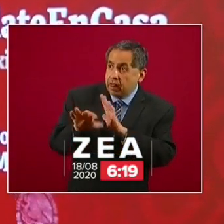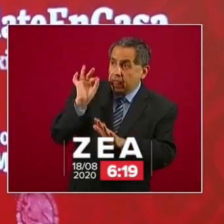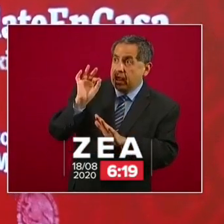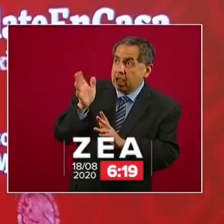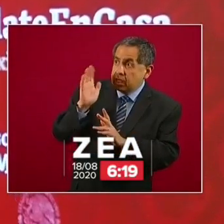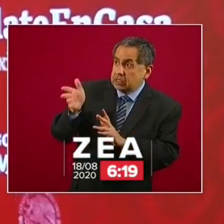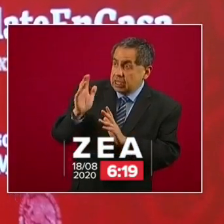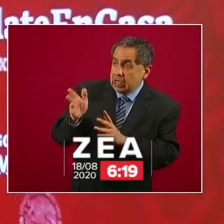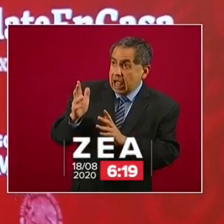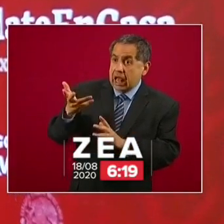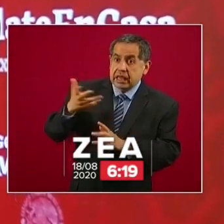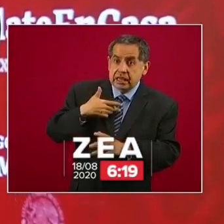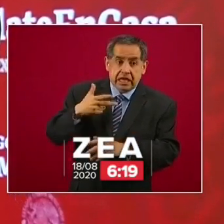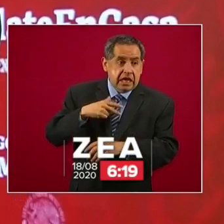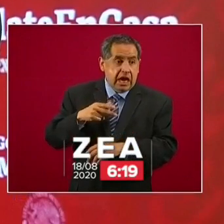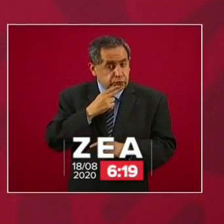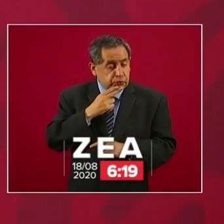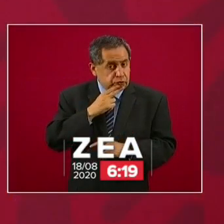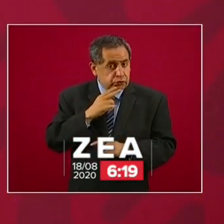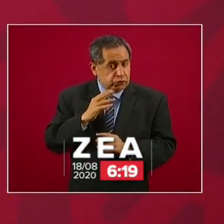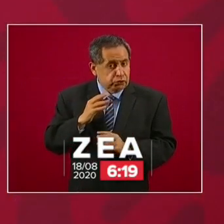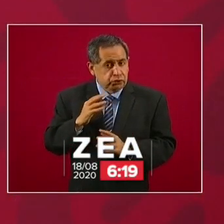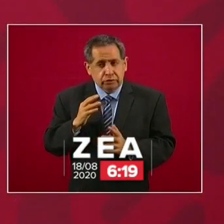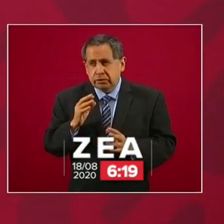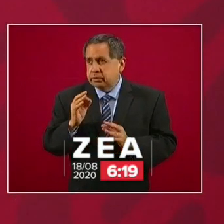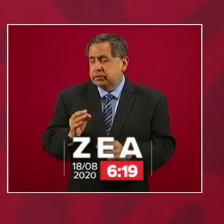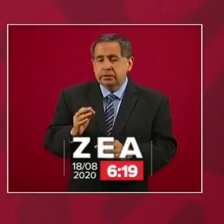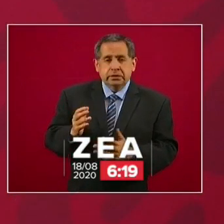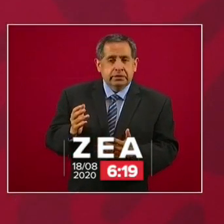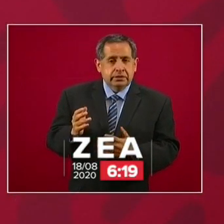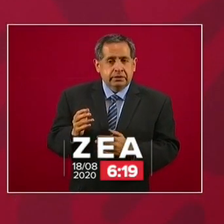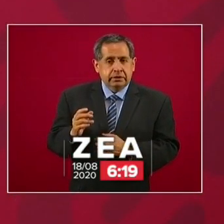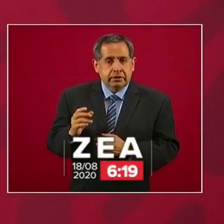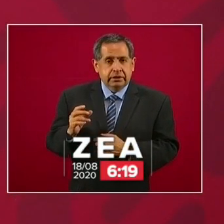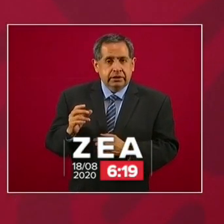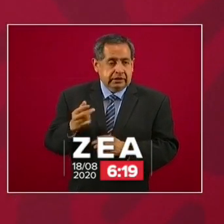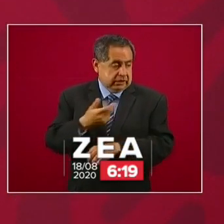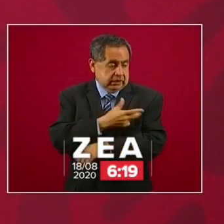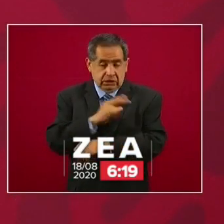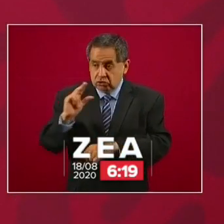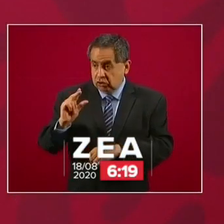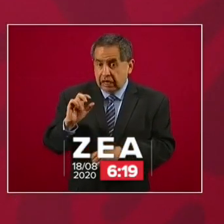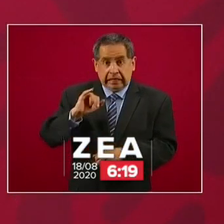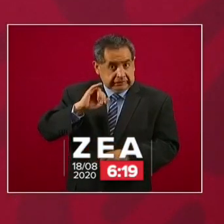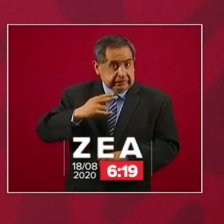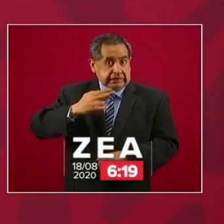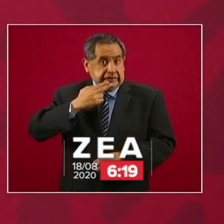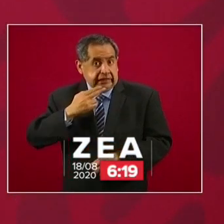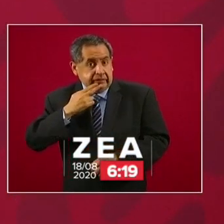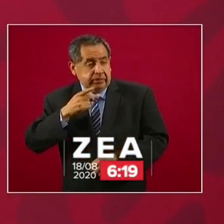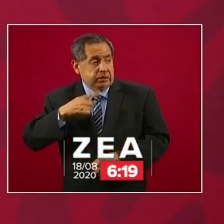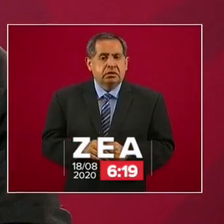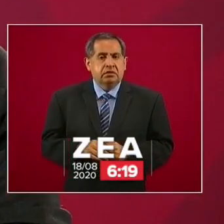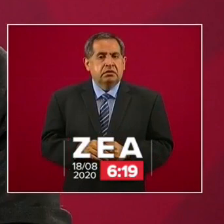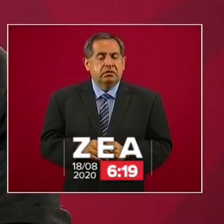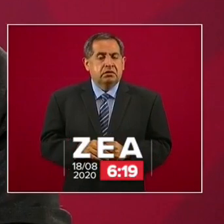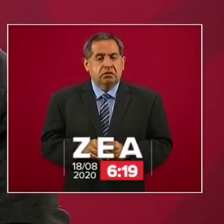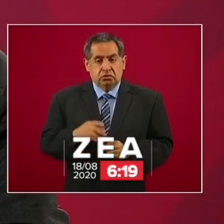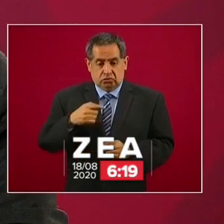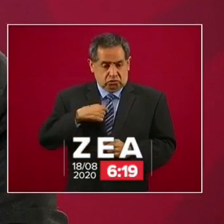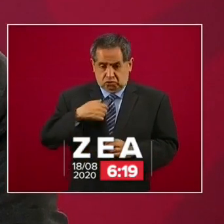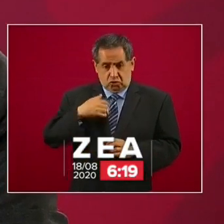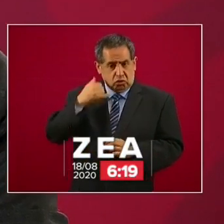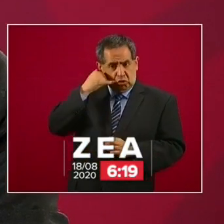vacuna y se demuestra es eficaz para salvar vidas.